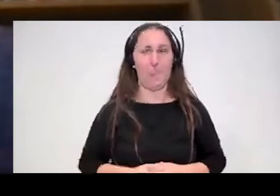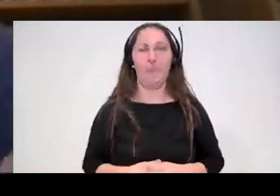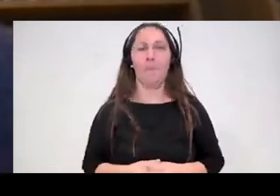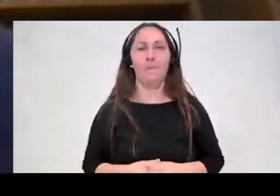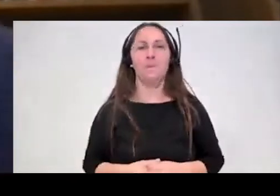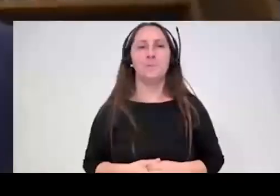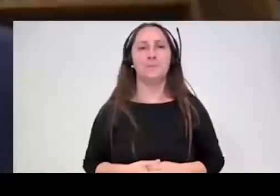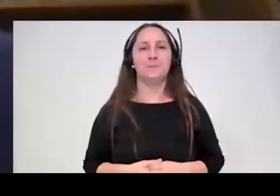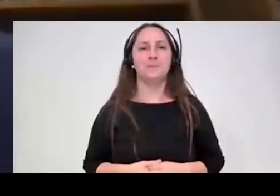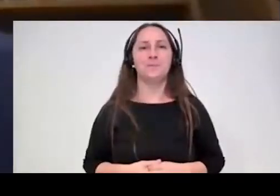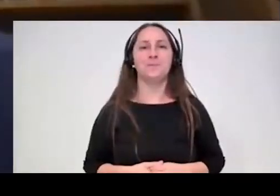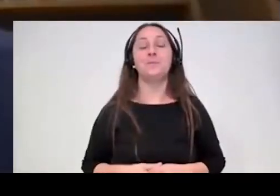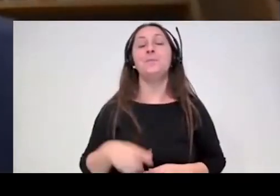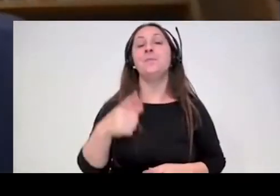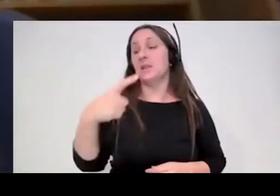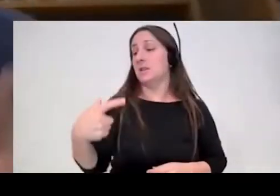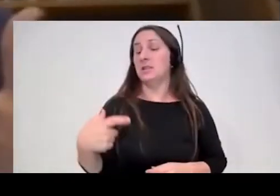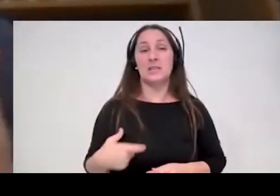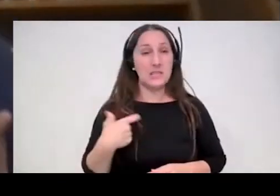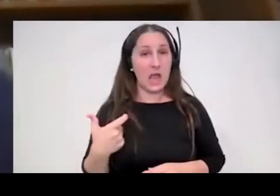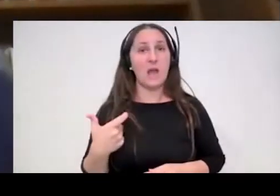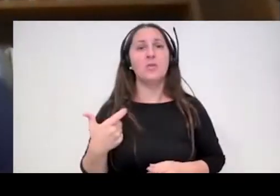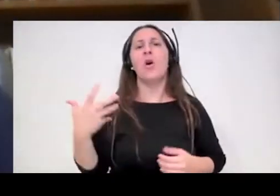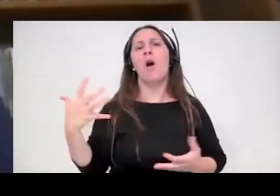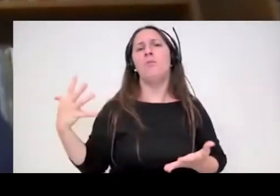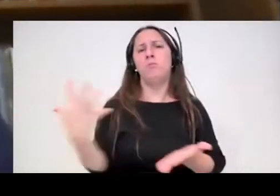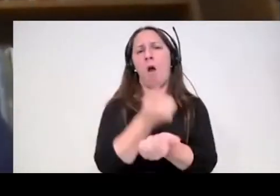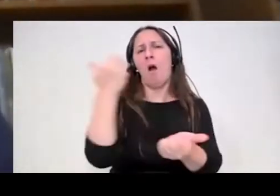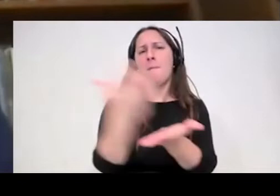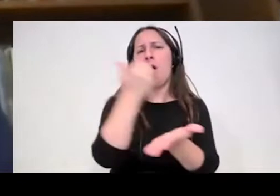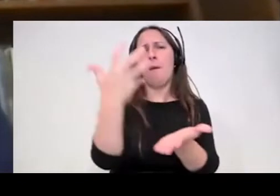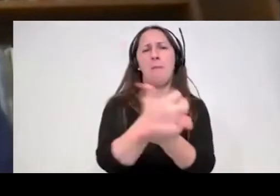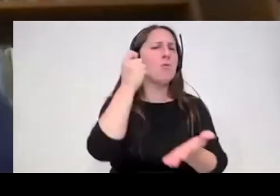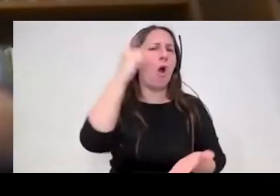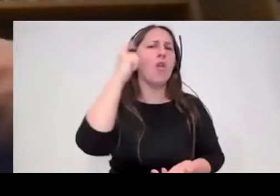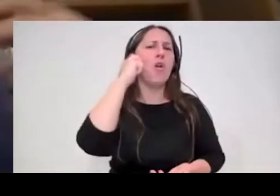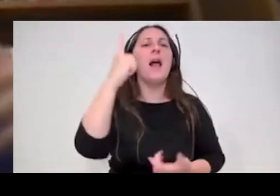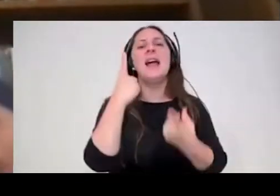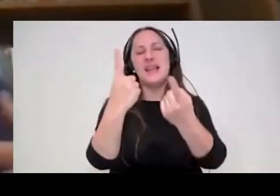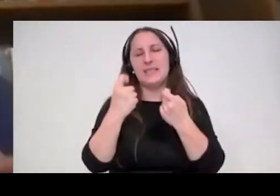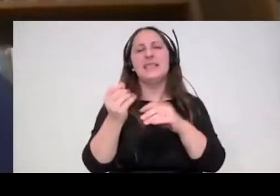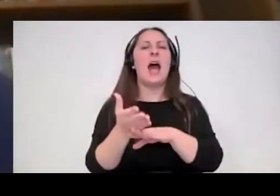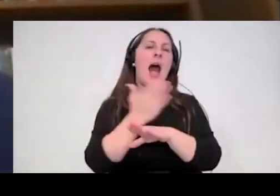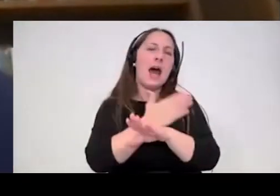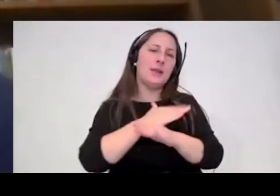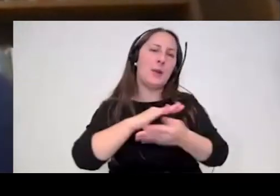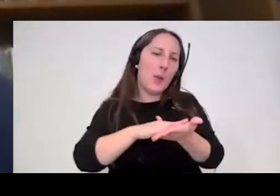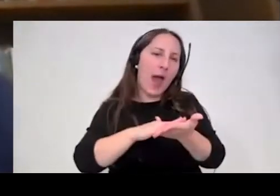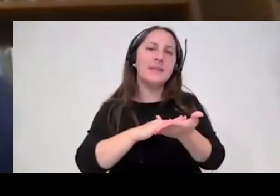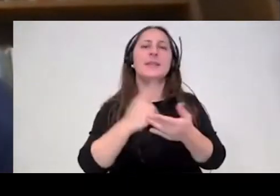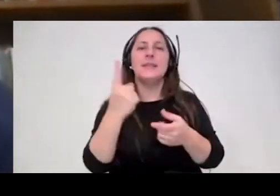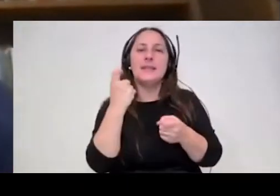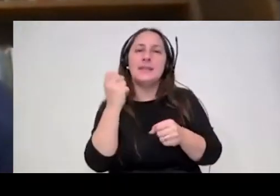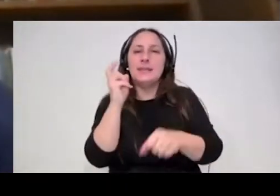Porque los logros los cumple, necesita algunos elementos de base. Necesita que no se le esté metiendo por la ventana para